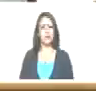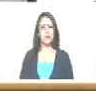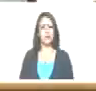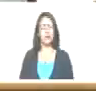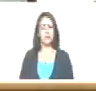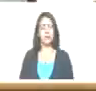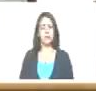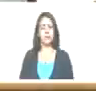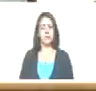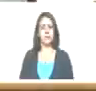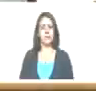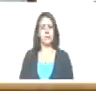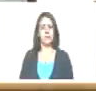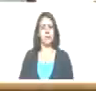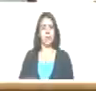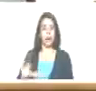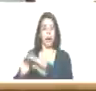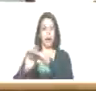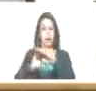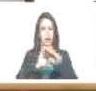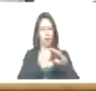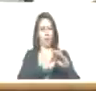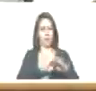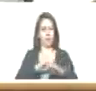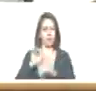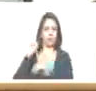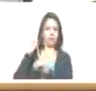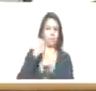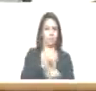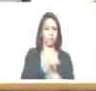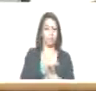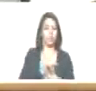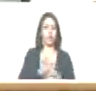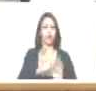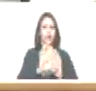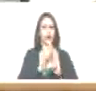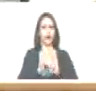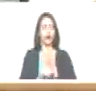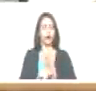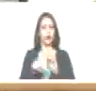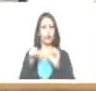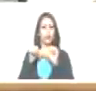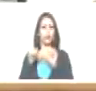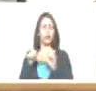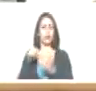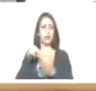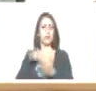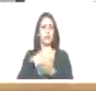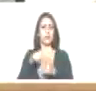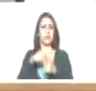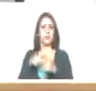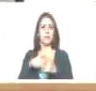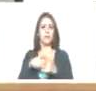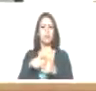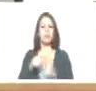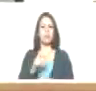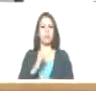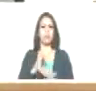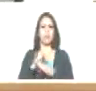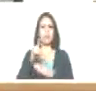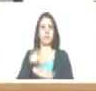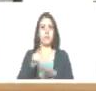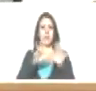que convoca a una lucha contra la corrupción y que no se queda en palabras, diputado. Hay